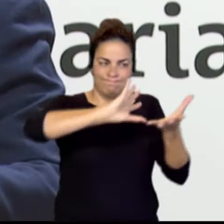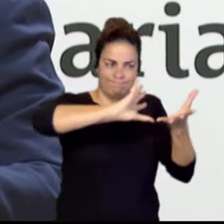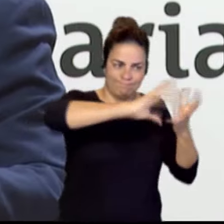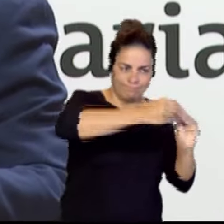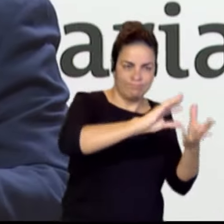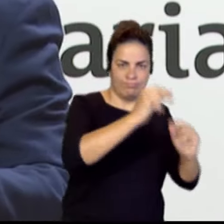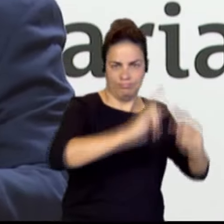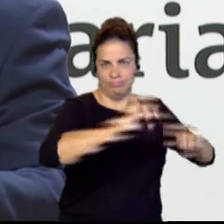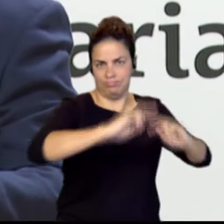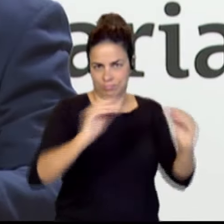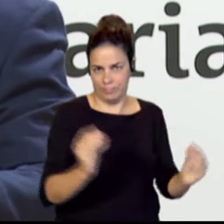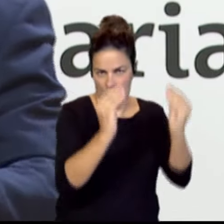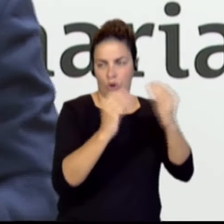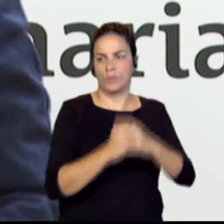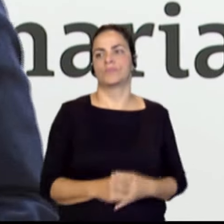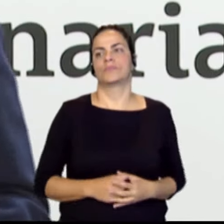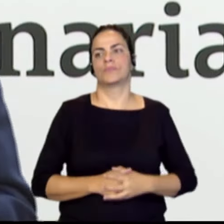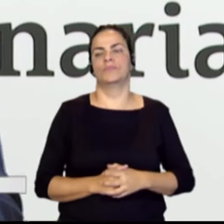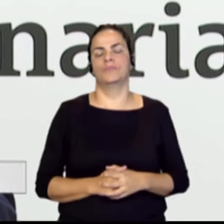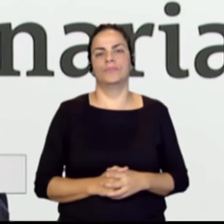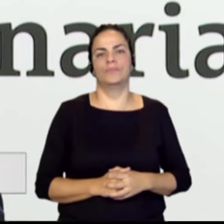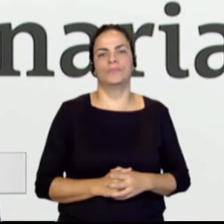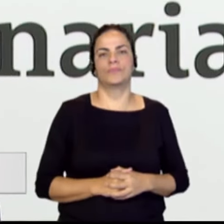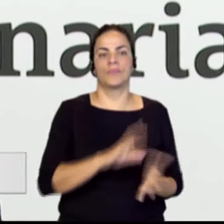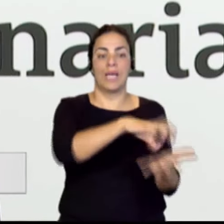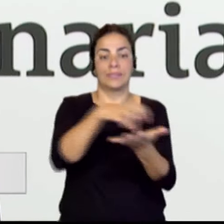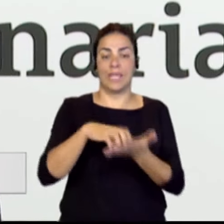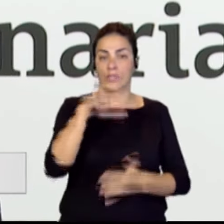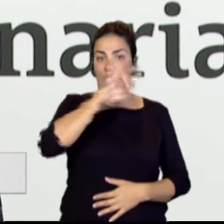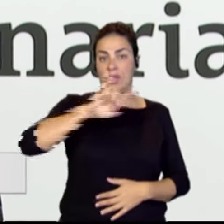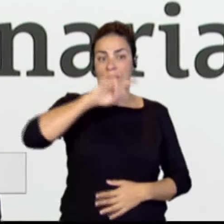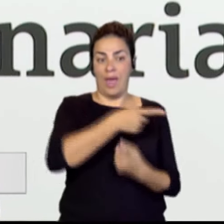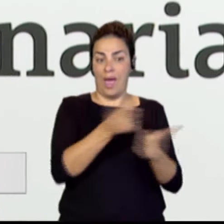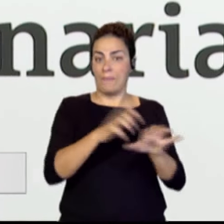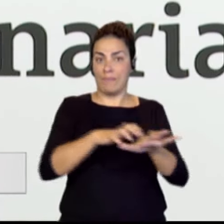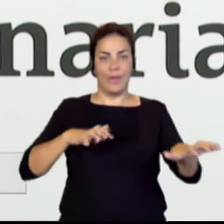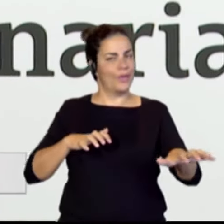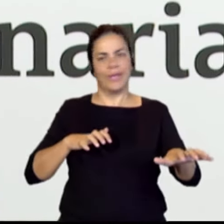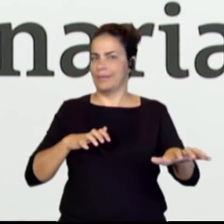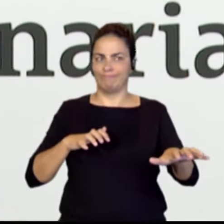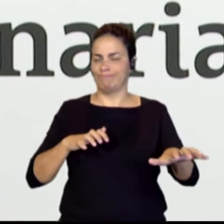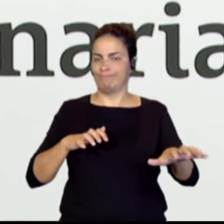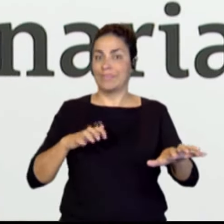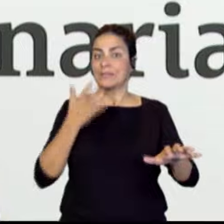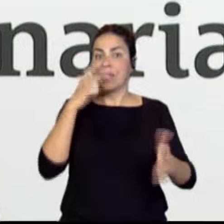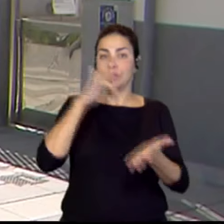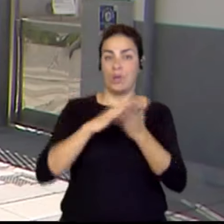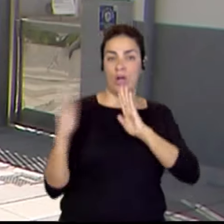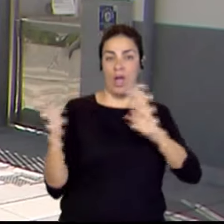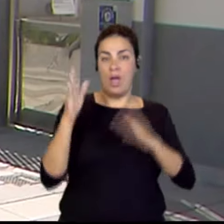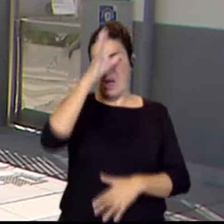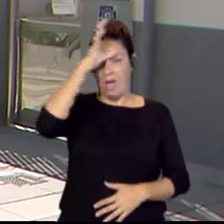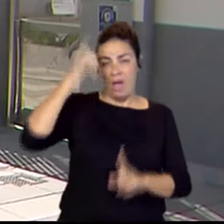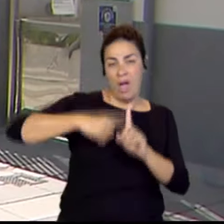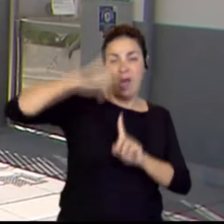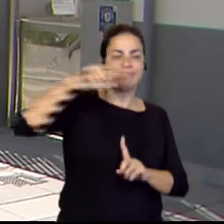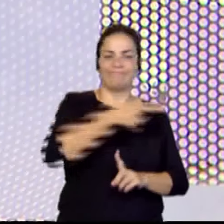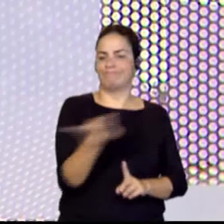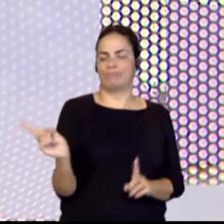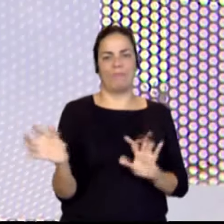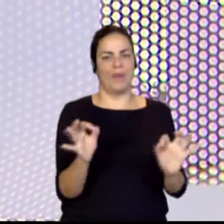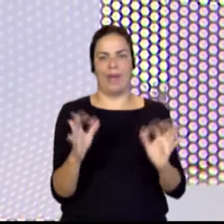infraestructuras la mayoría de centros del archipiélago no están preparados para estos episodios de altas temperaturas y a veces los centros